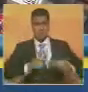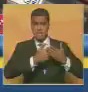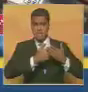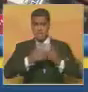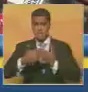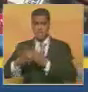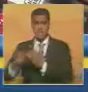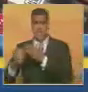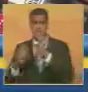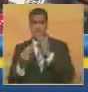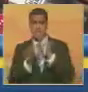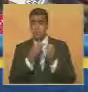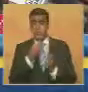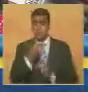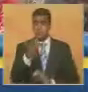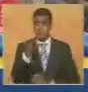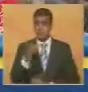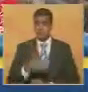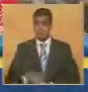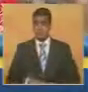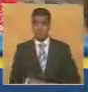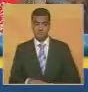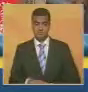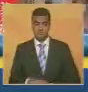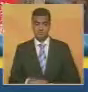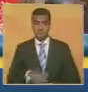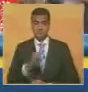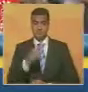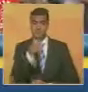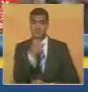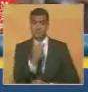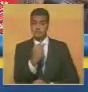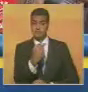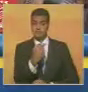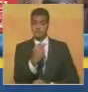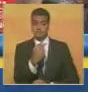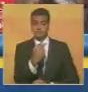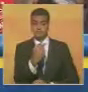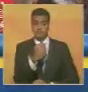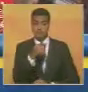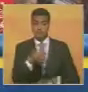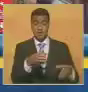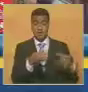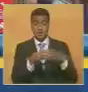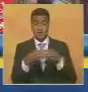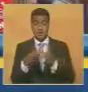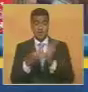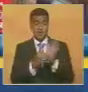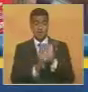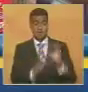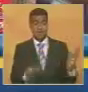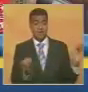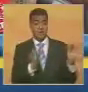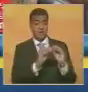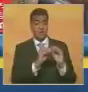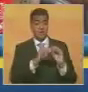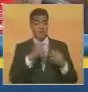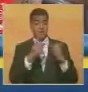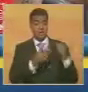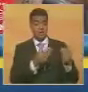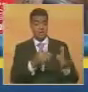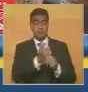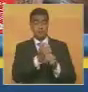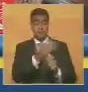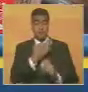y diálogo son muy valiosos e importantes. Destaca la diplomática mexicana que en esta reunión se concretarán los acuerdos políticos que alcanzaron